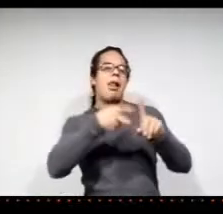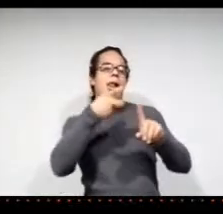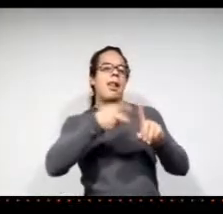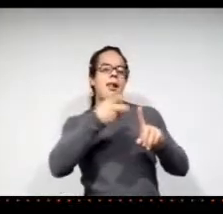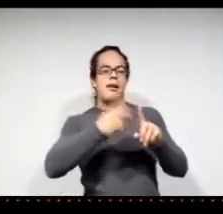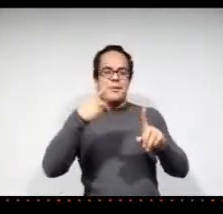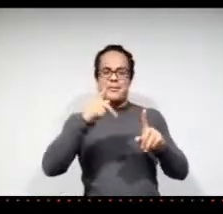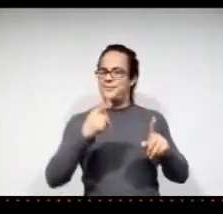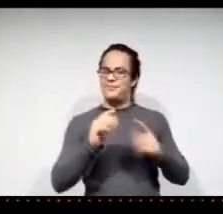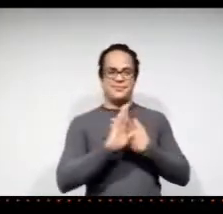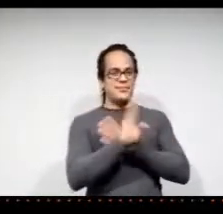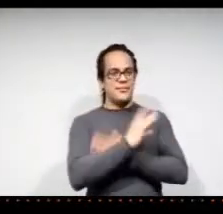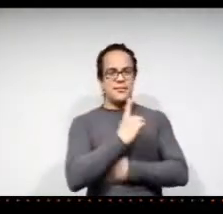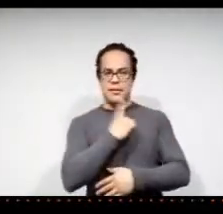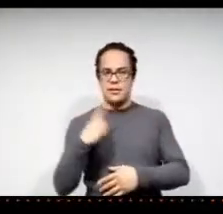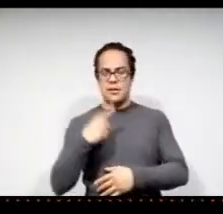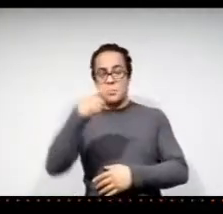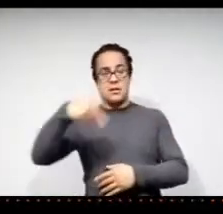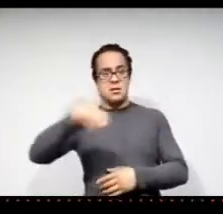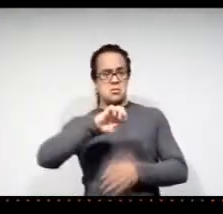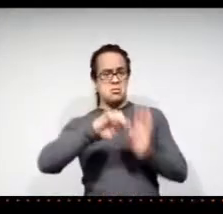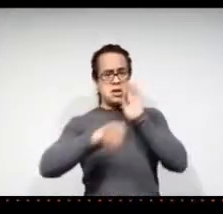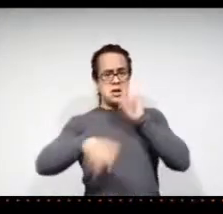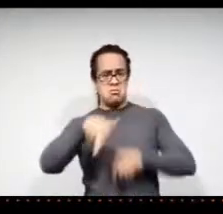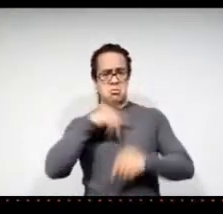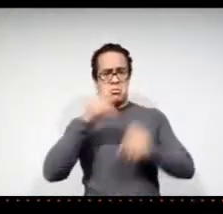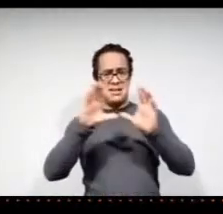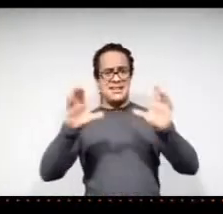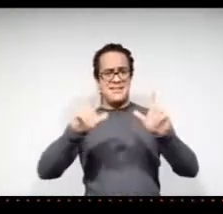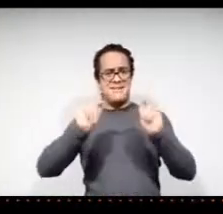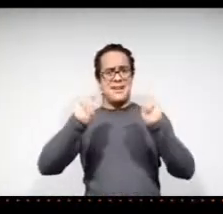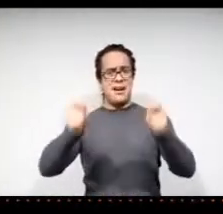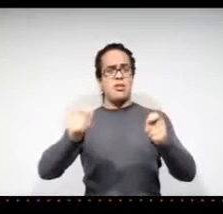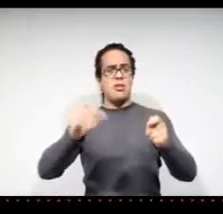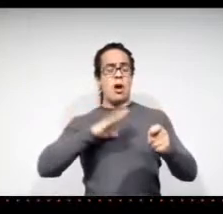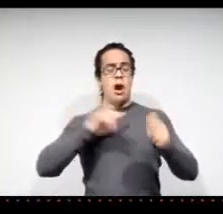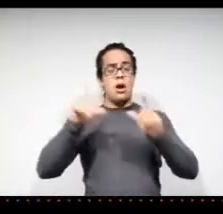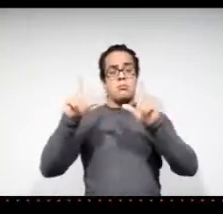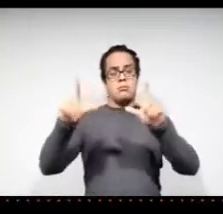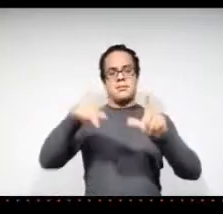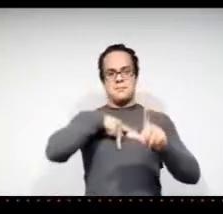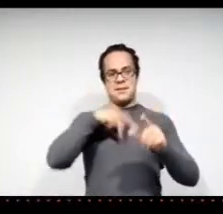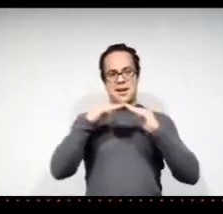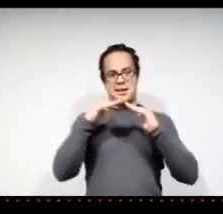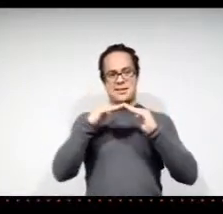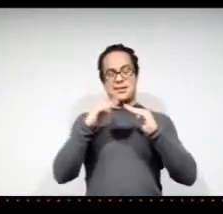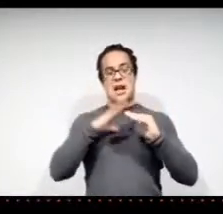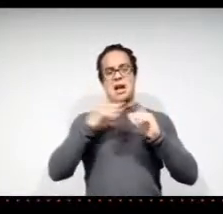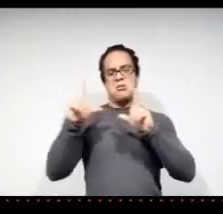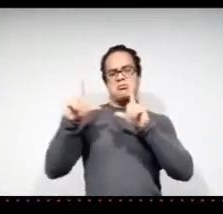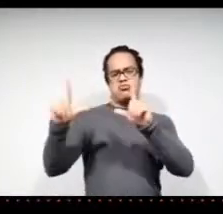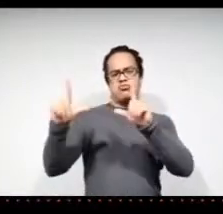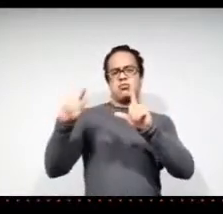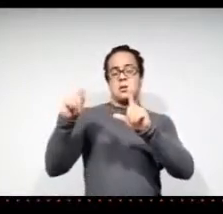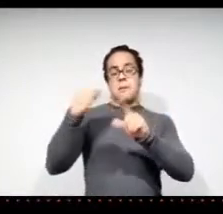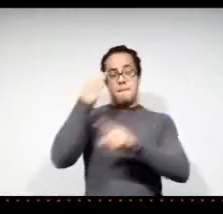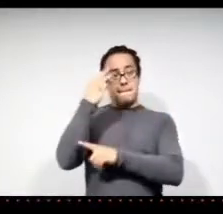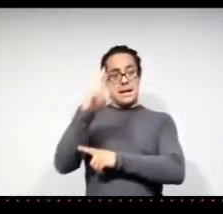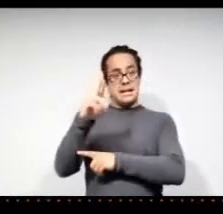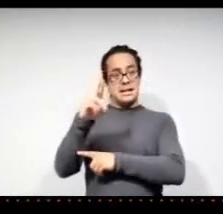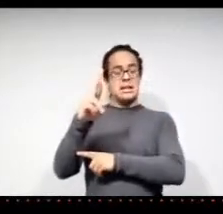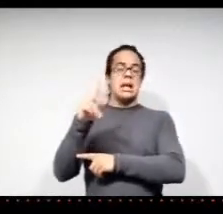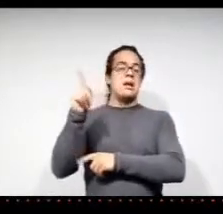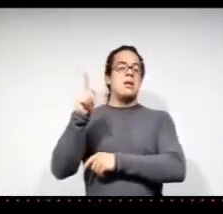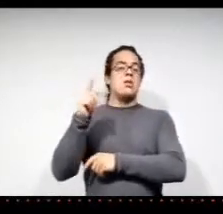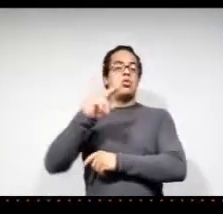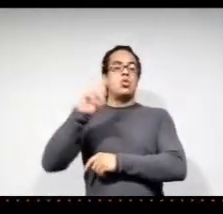el concepto, ¿no? Y ahí tengo el diploma en casa de ustedes, donde dice la maestría, Universidad de Illinois en Chicago,